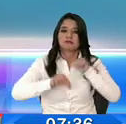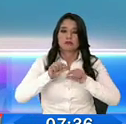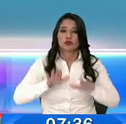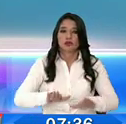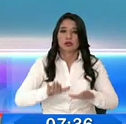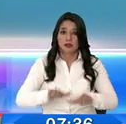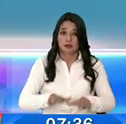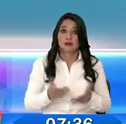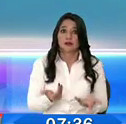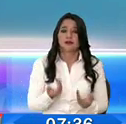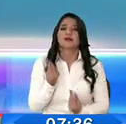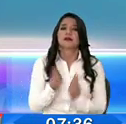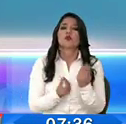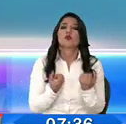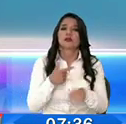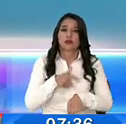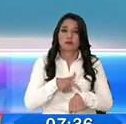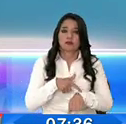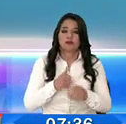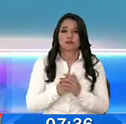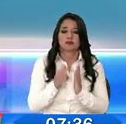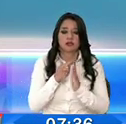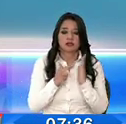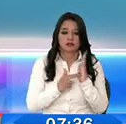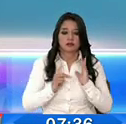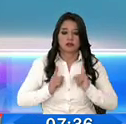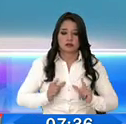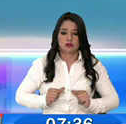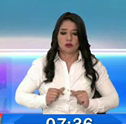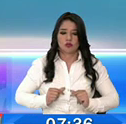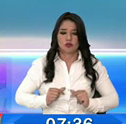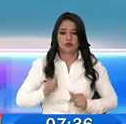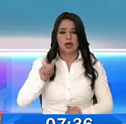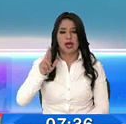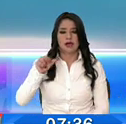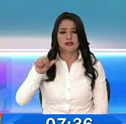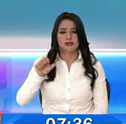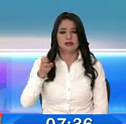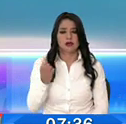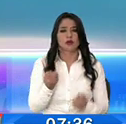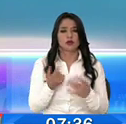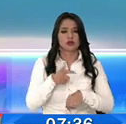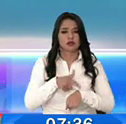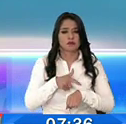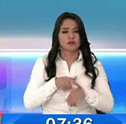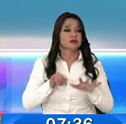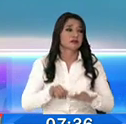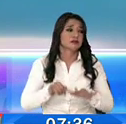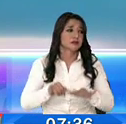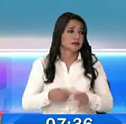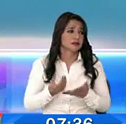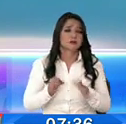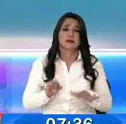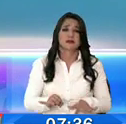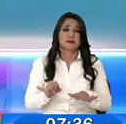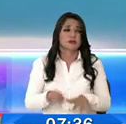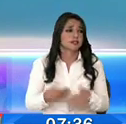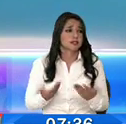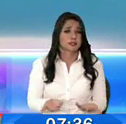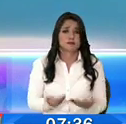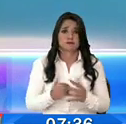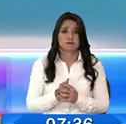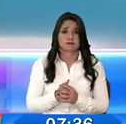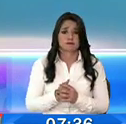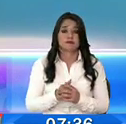capeipi un registro sanitario en el alza demora aproximadamente seis meses siete meses en